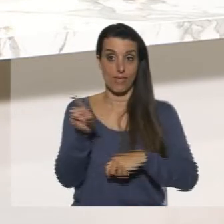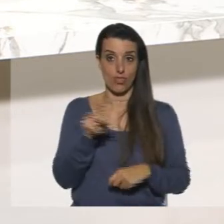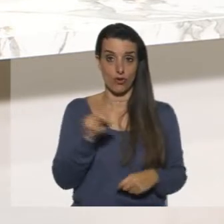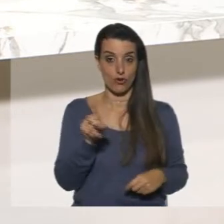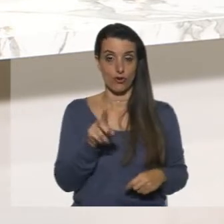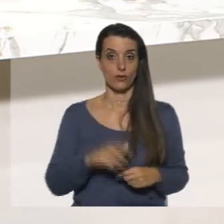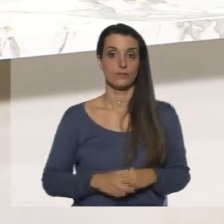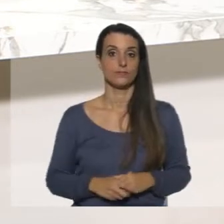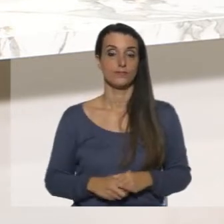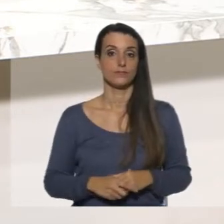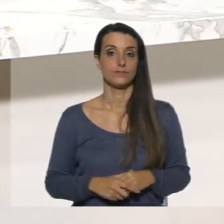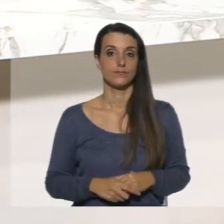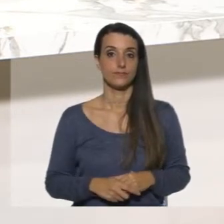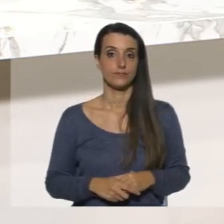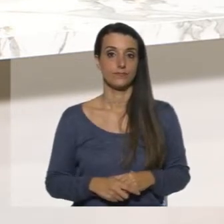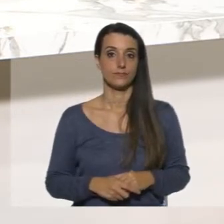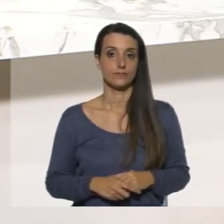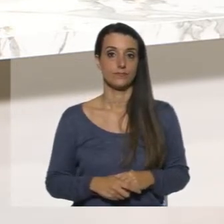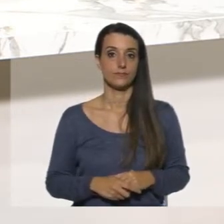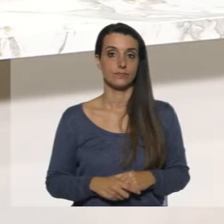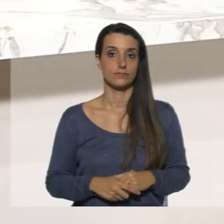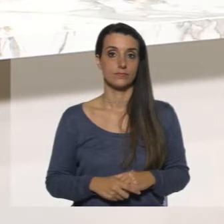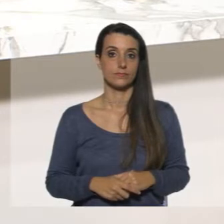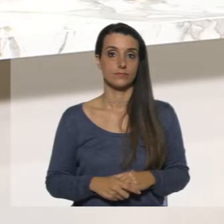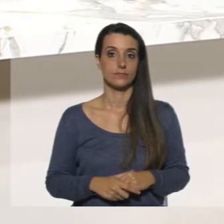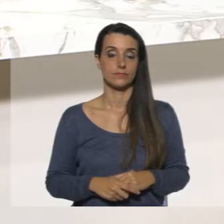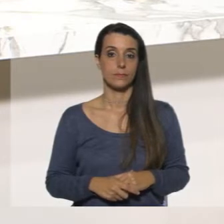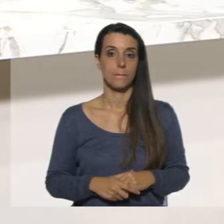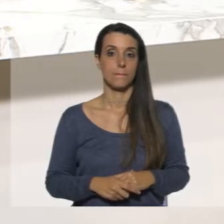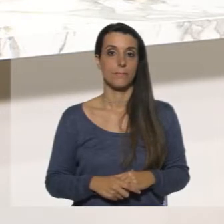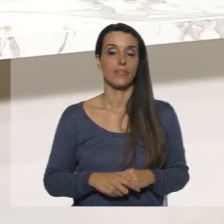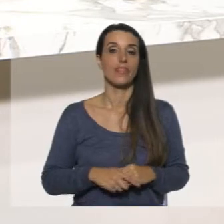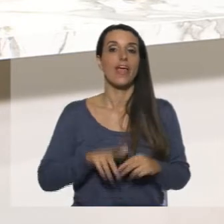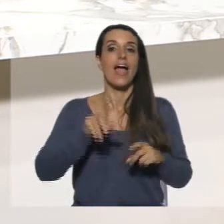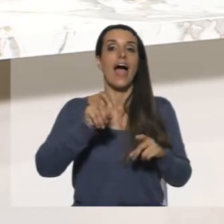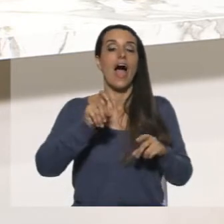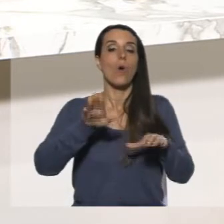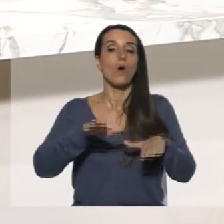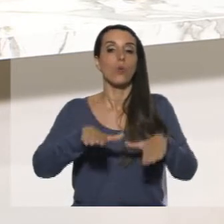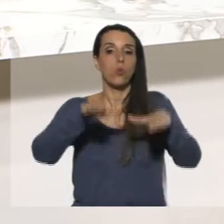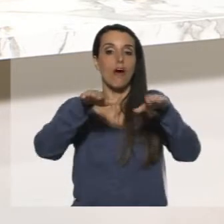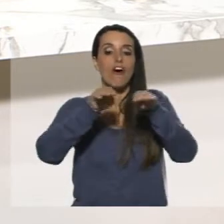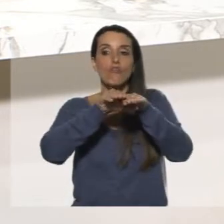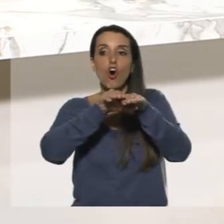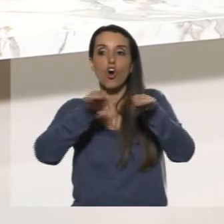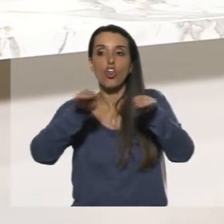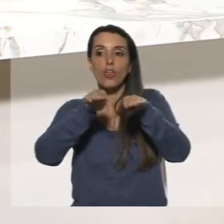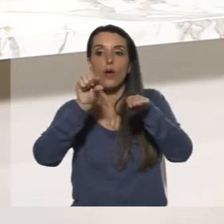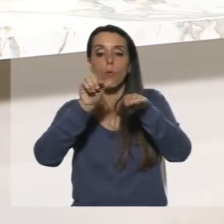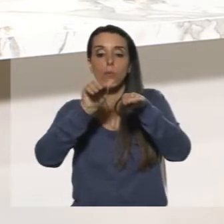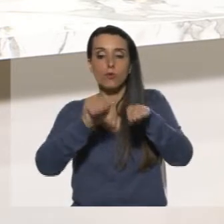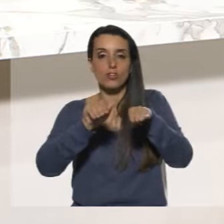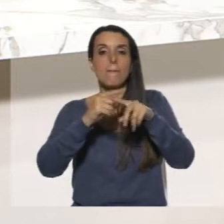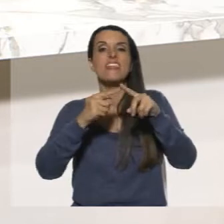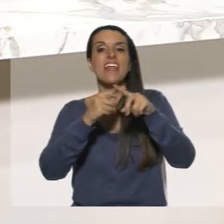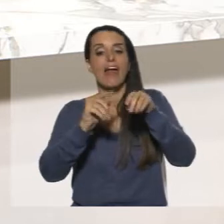Que tenés acá atrás, no vamos a hacer lío. Dejamos los elementos en. ¿Está? El agua tiene que cubrir, no hasta el borde, pero sí un poquito más de la mitad. Pero